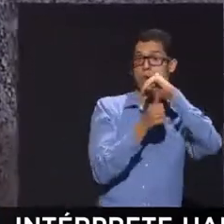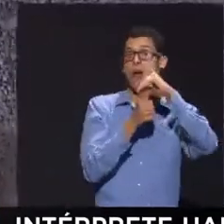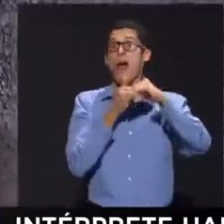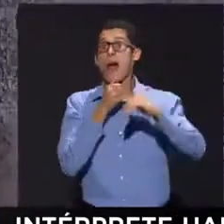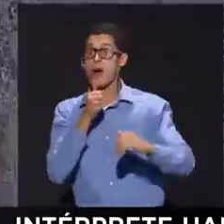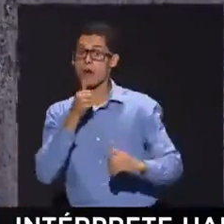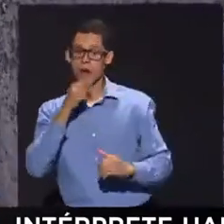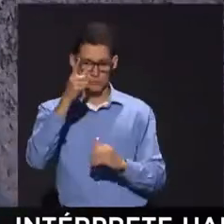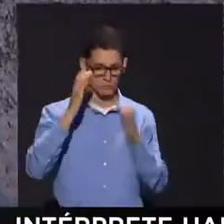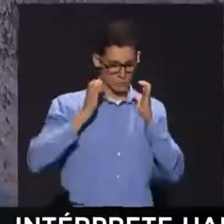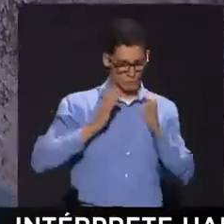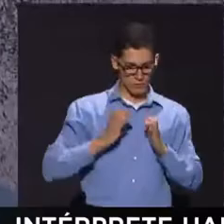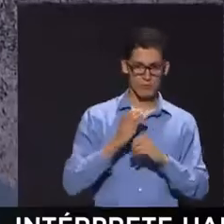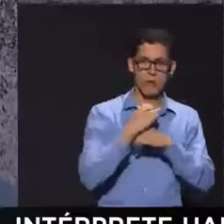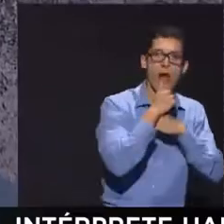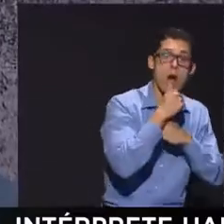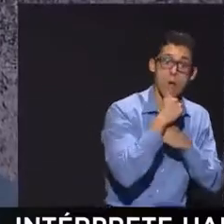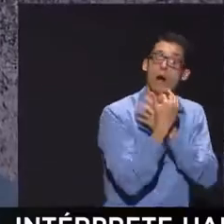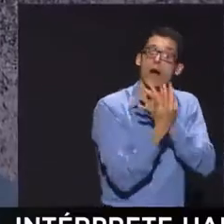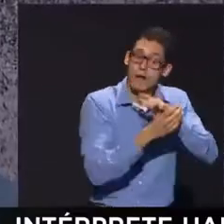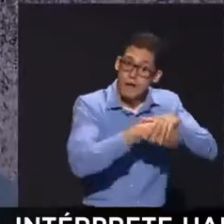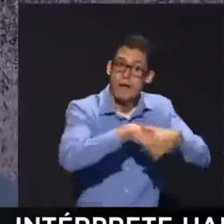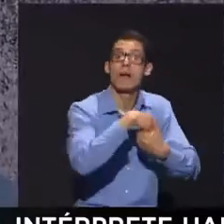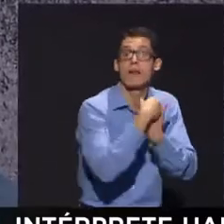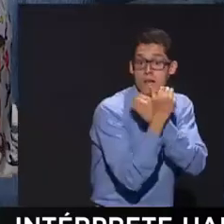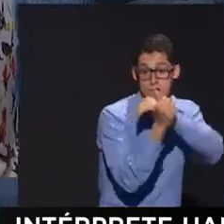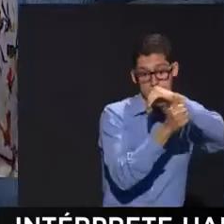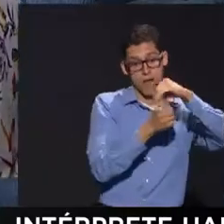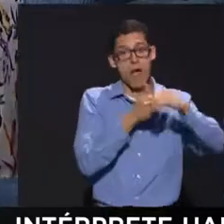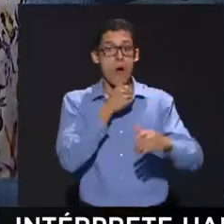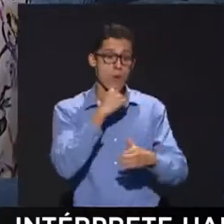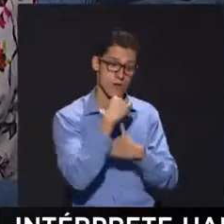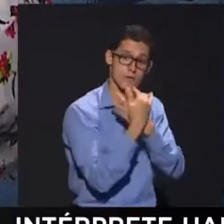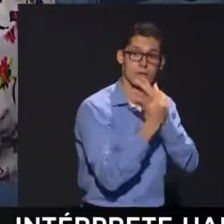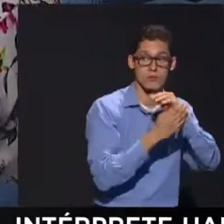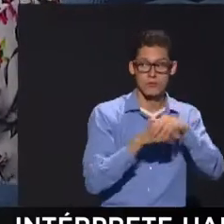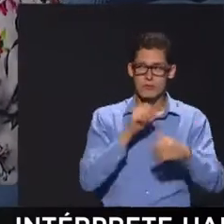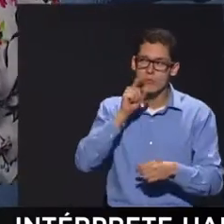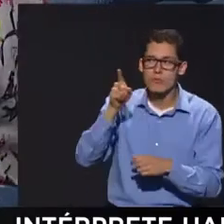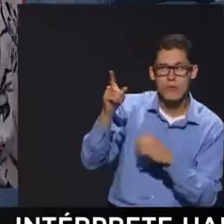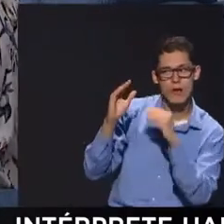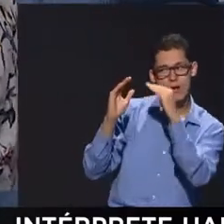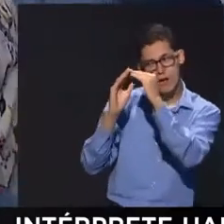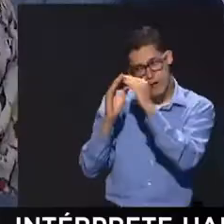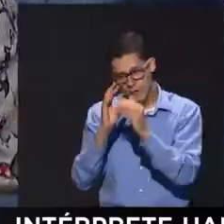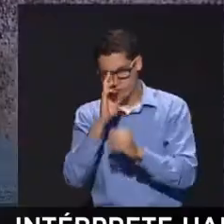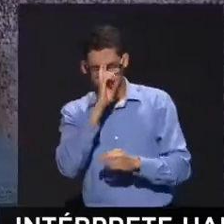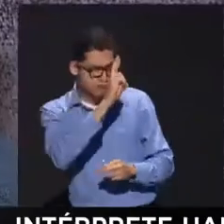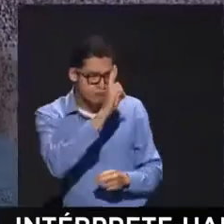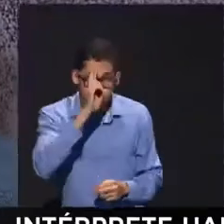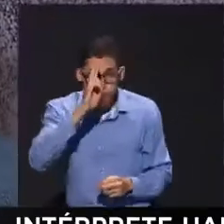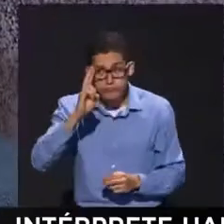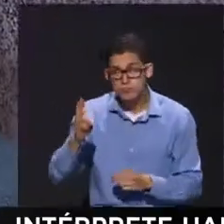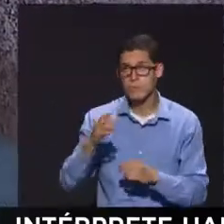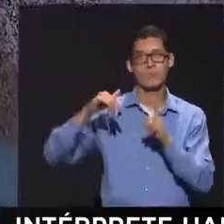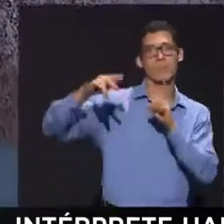somos humanos. Hay que cuidar siempre a nuestro planeta. Paola, yo le pregunto, ¿en su casa se respeta? Hay que querer siempre